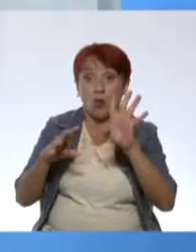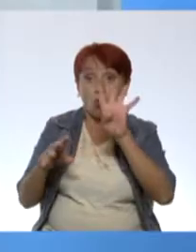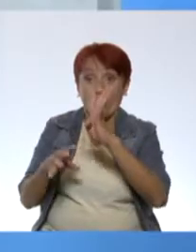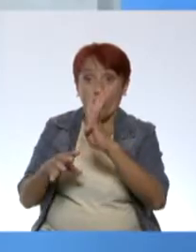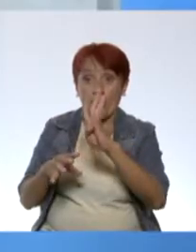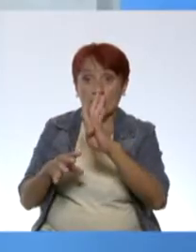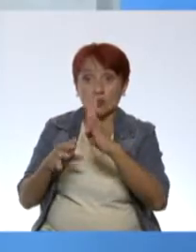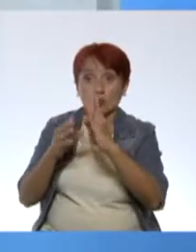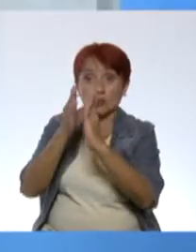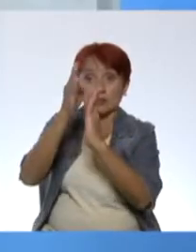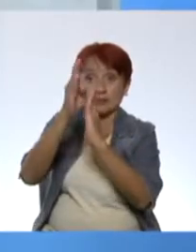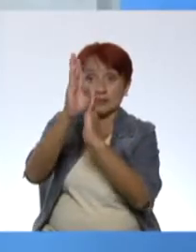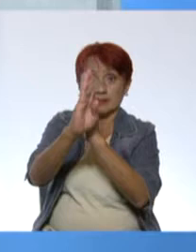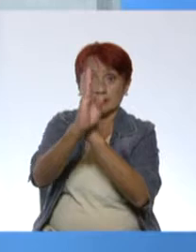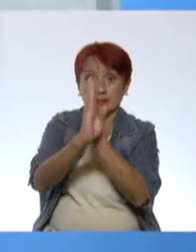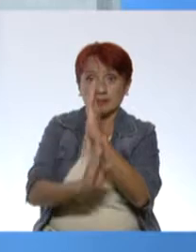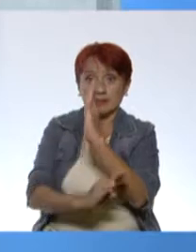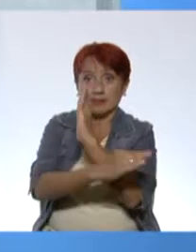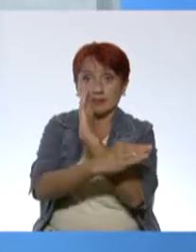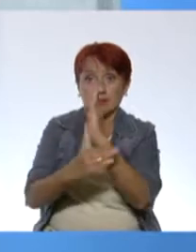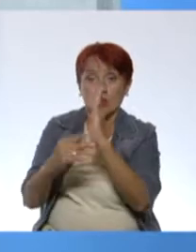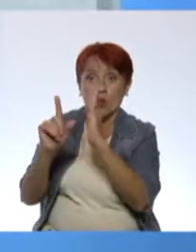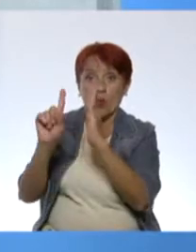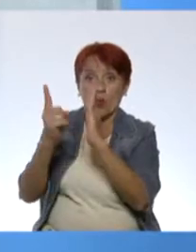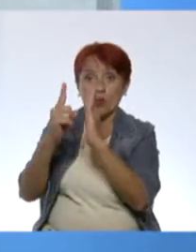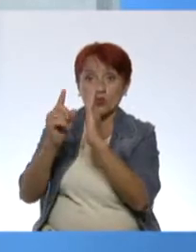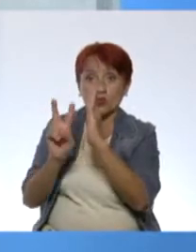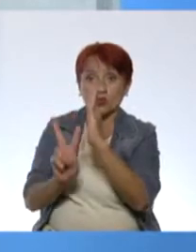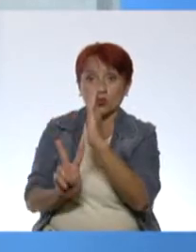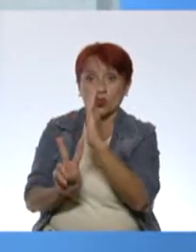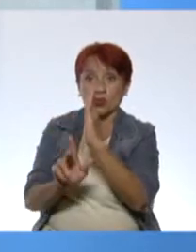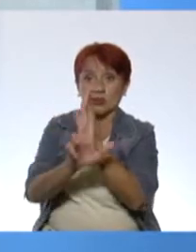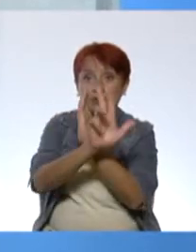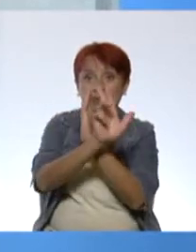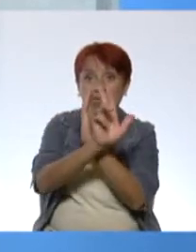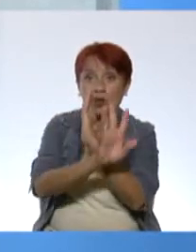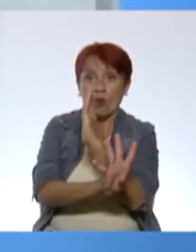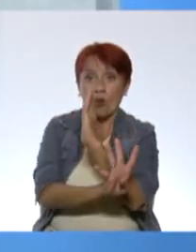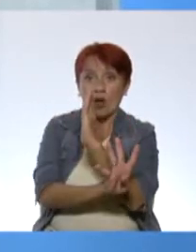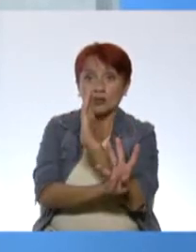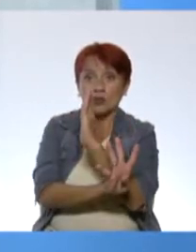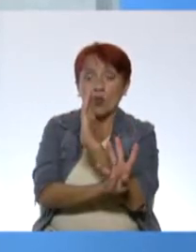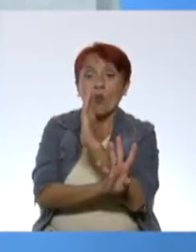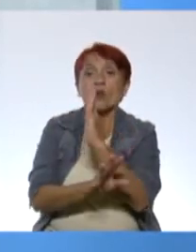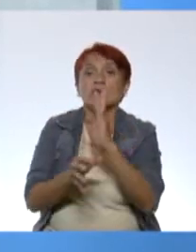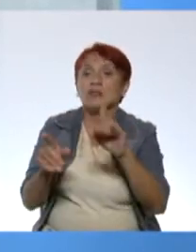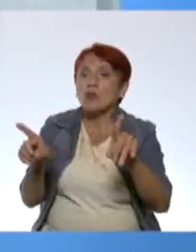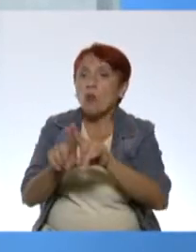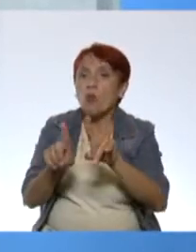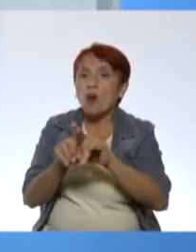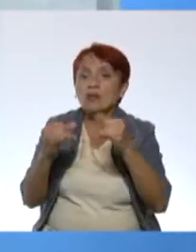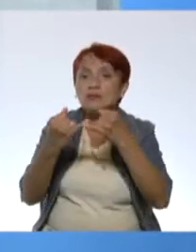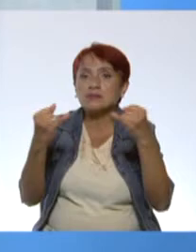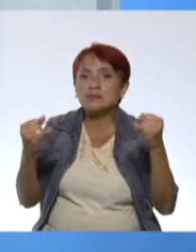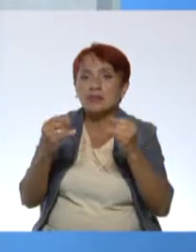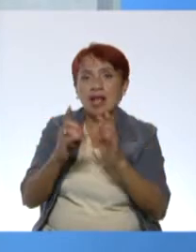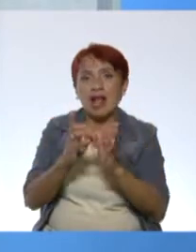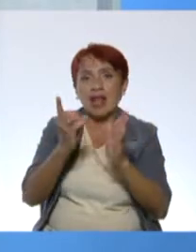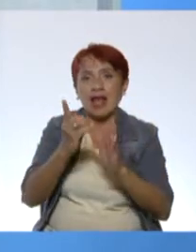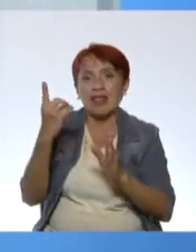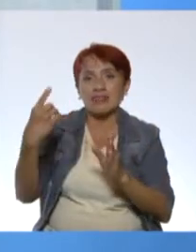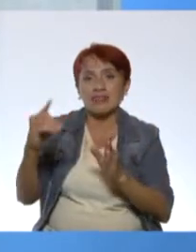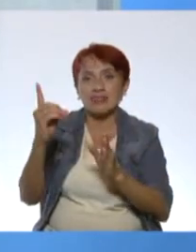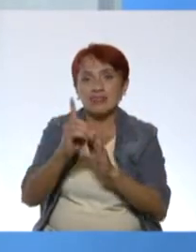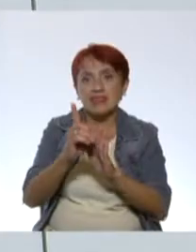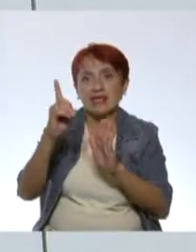van antihorario: primero, segundo, tercero y cuarto cuadrante antihorario. Al igual que la recta numérica, hacia la derecha van a